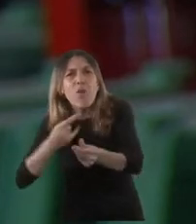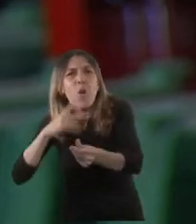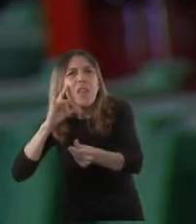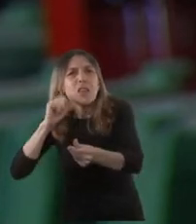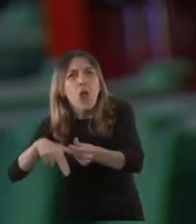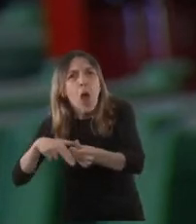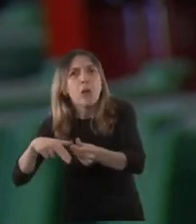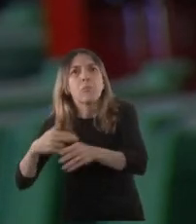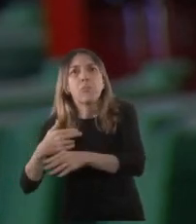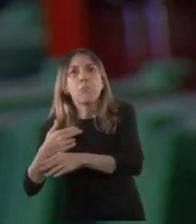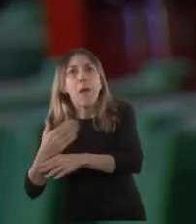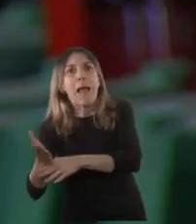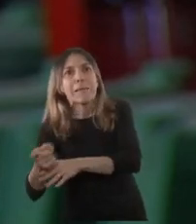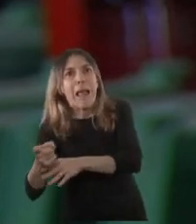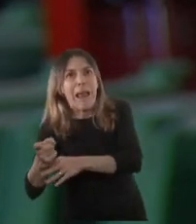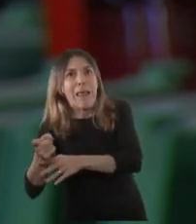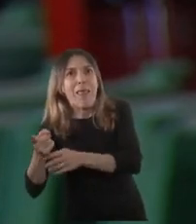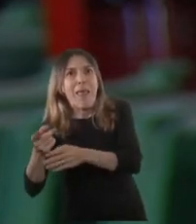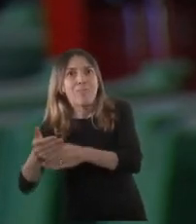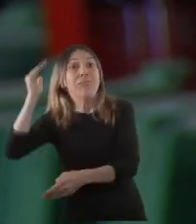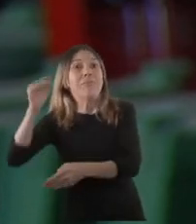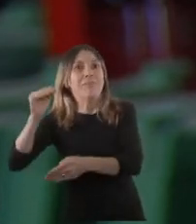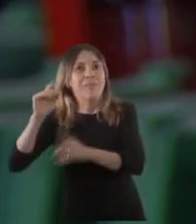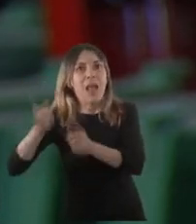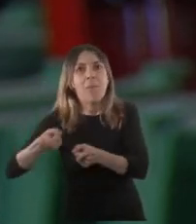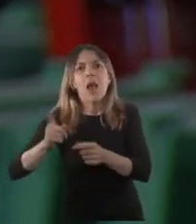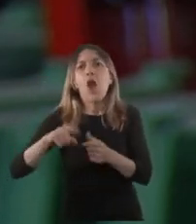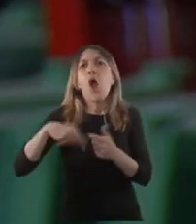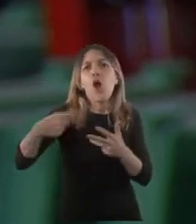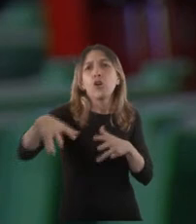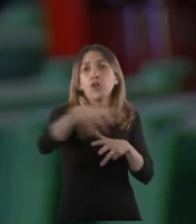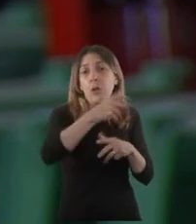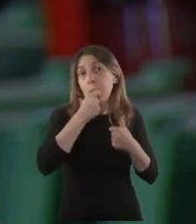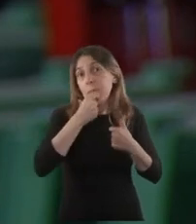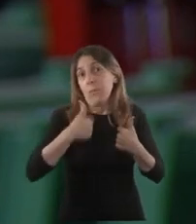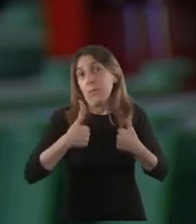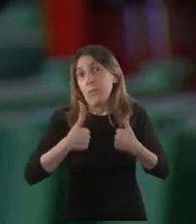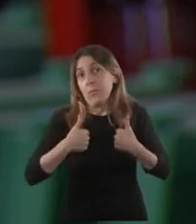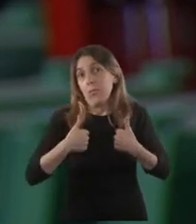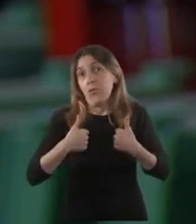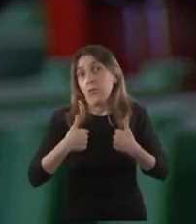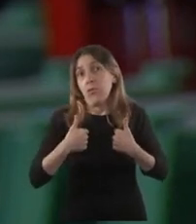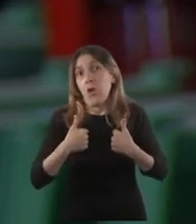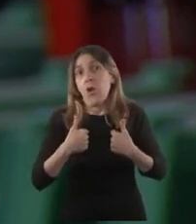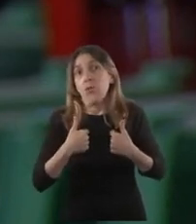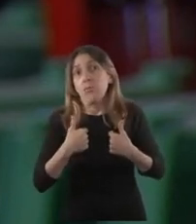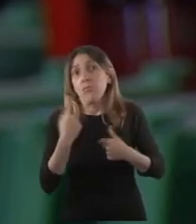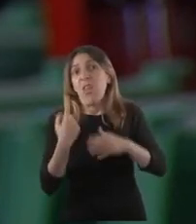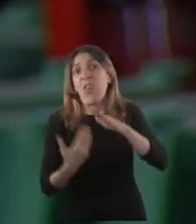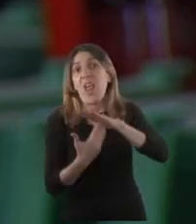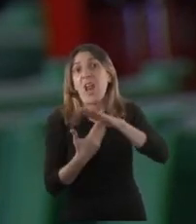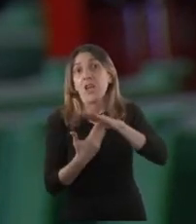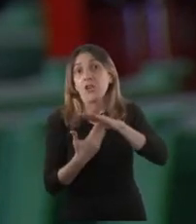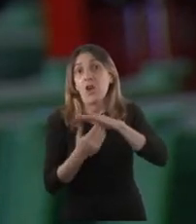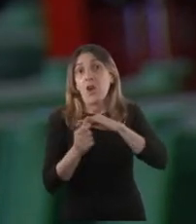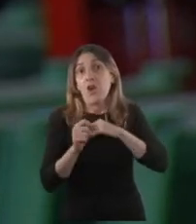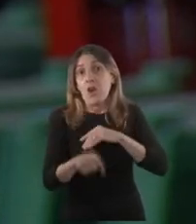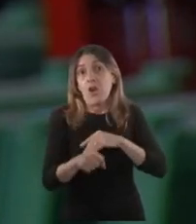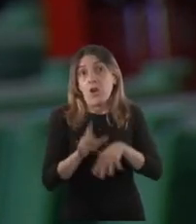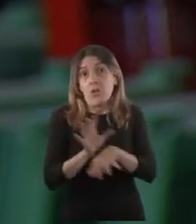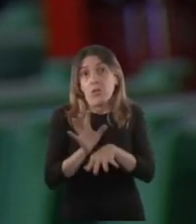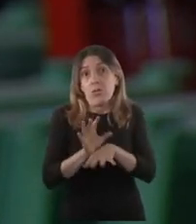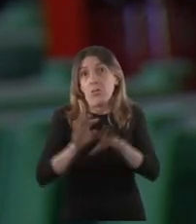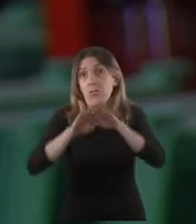muchos rubros también. En mi caso, que presido la entidad ADINRA,